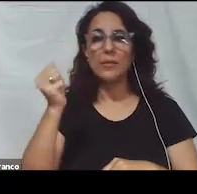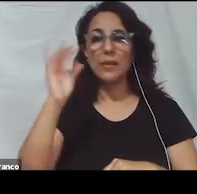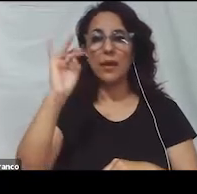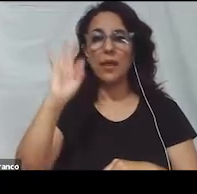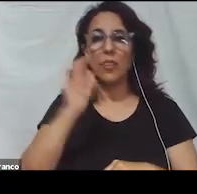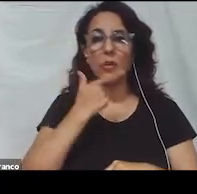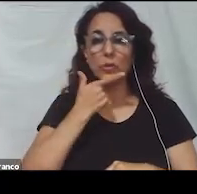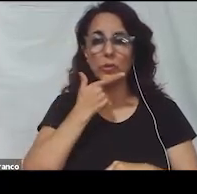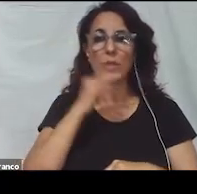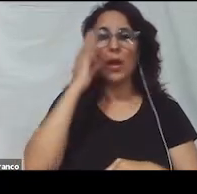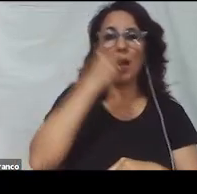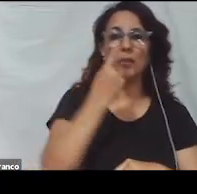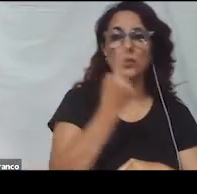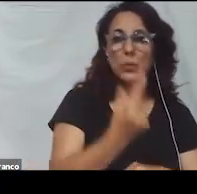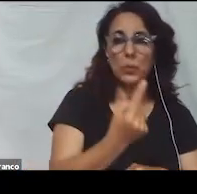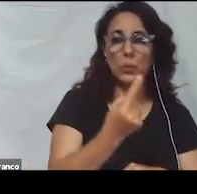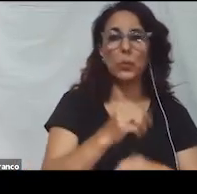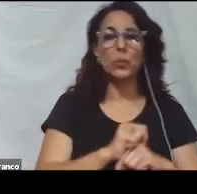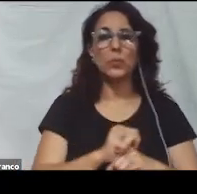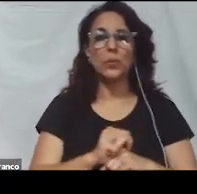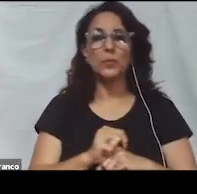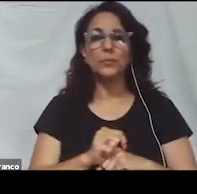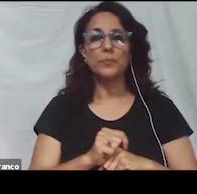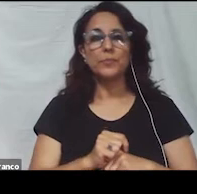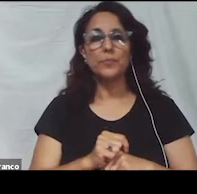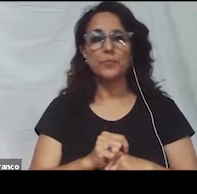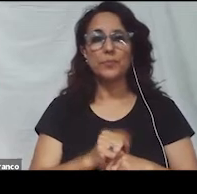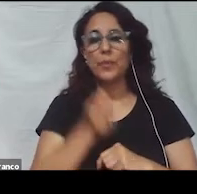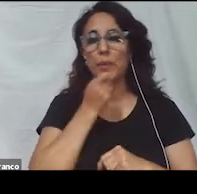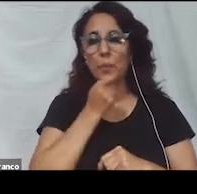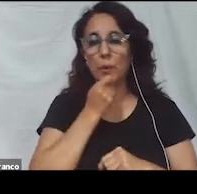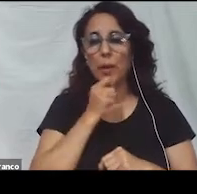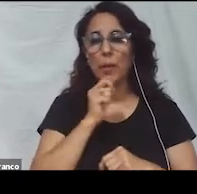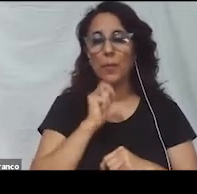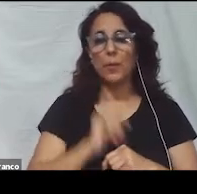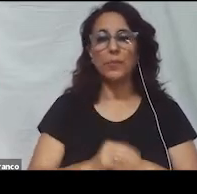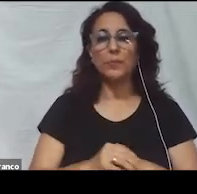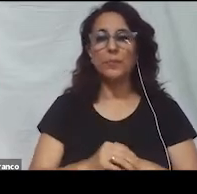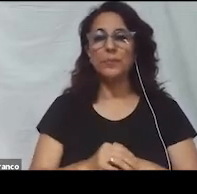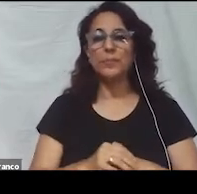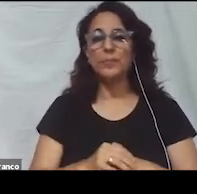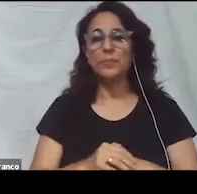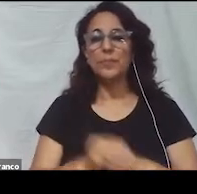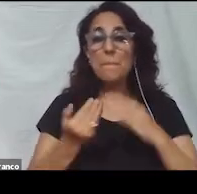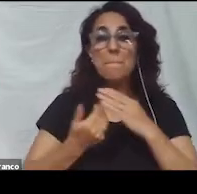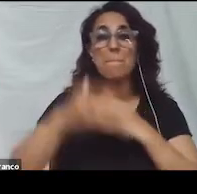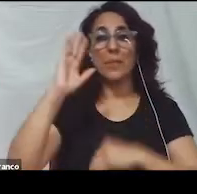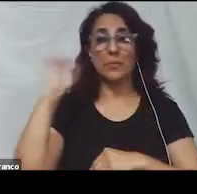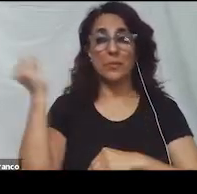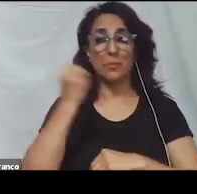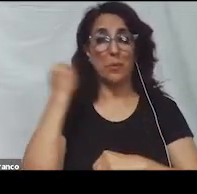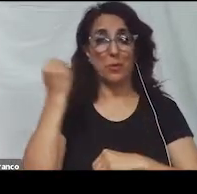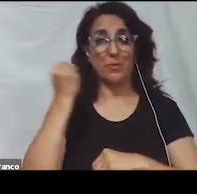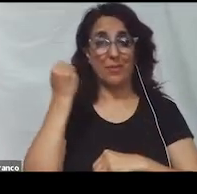H2 y así sucesivamente, ¿sí? En donde H1 va a tener un mayor grado